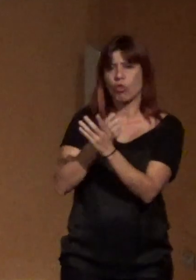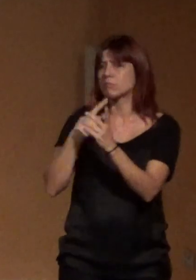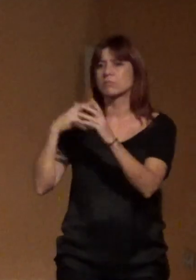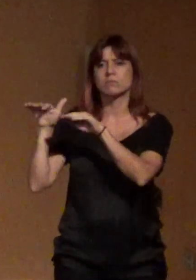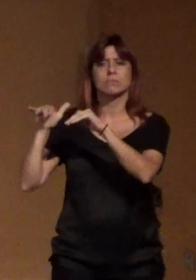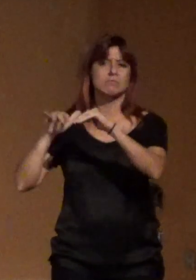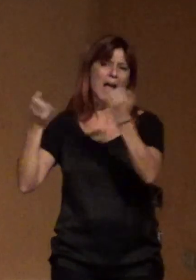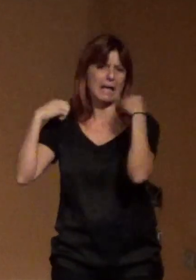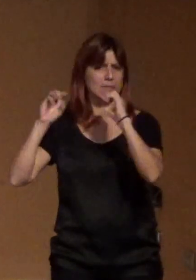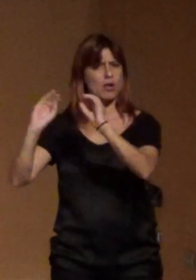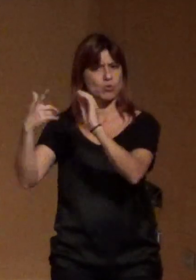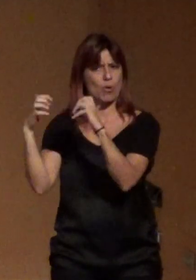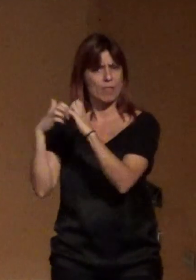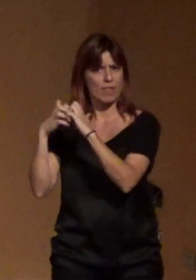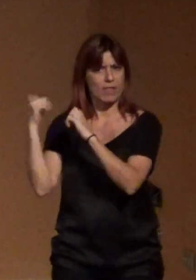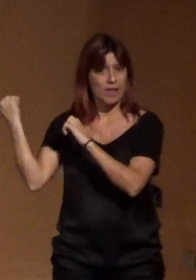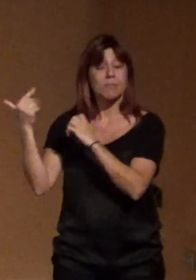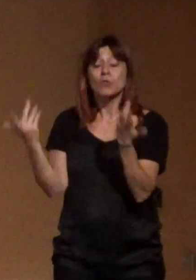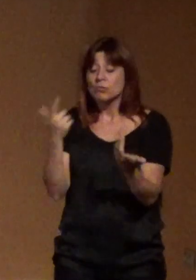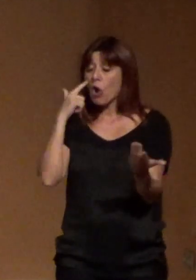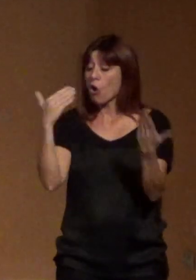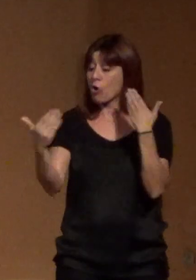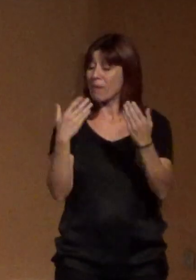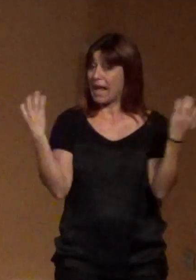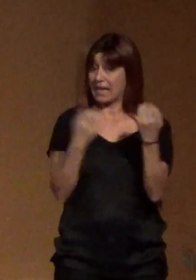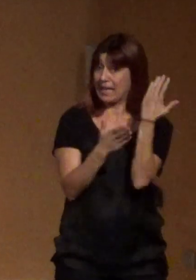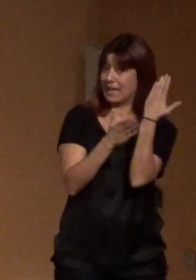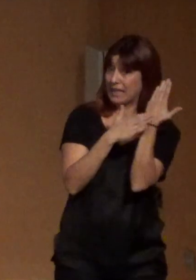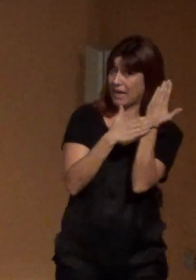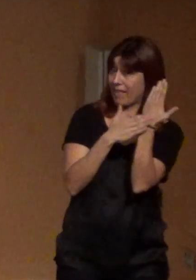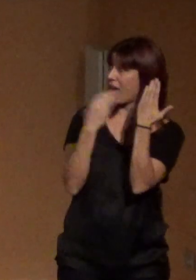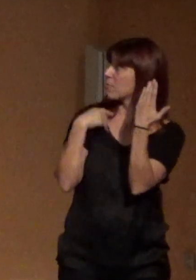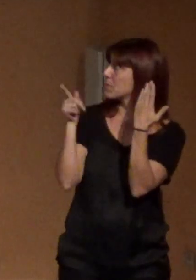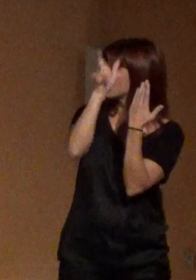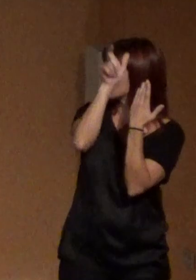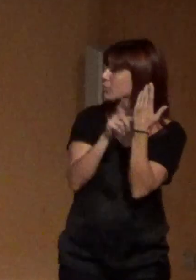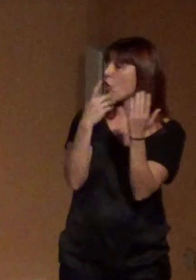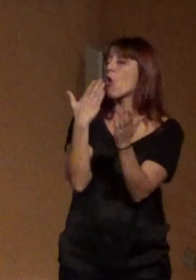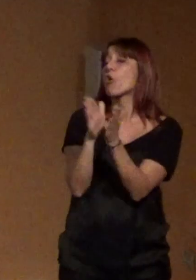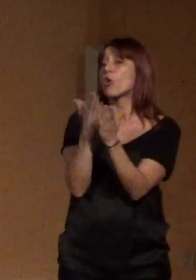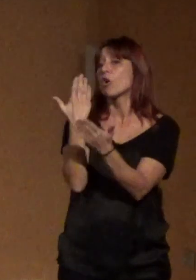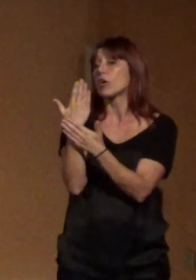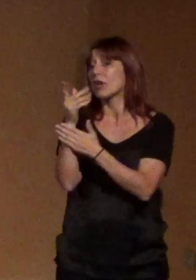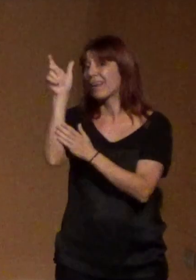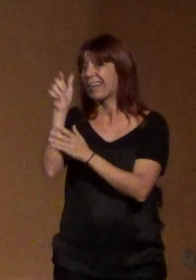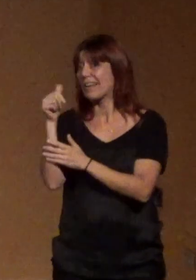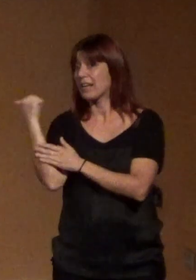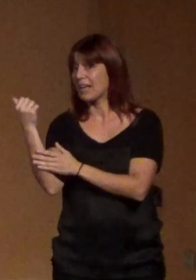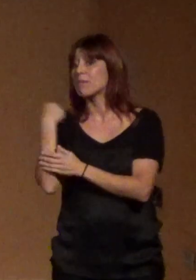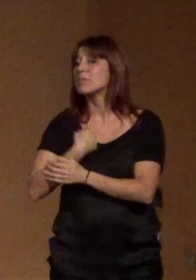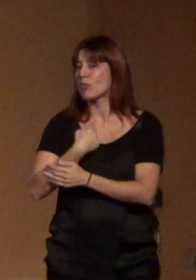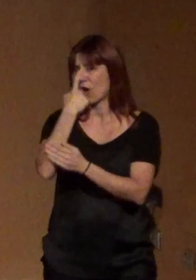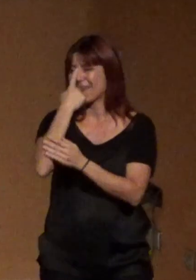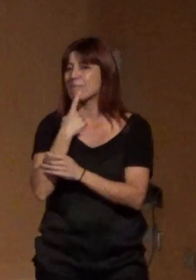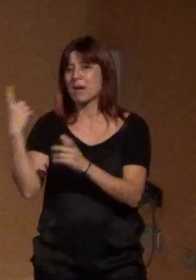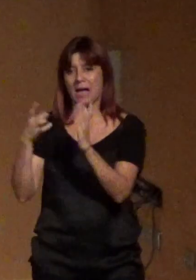y compara la parte de los dipolos, que está a la izquierda, con el área anatómica de una resolución, de una imagen de alta